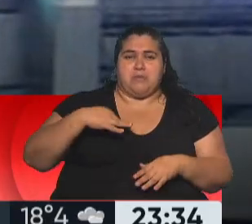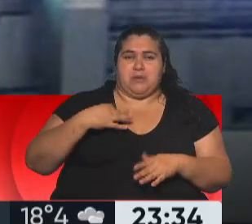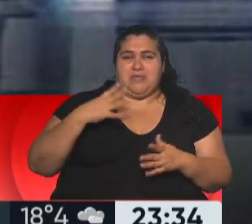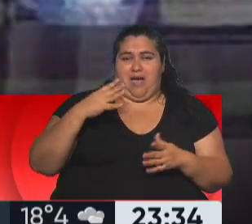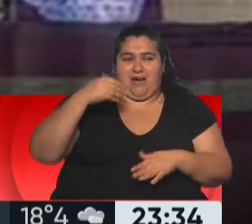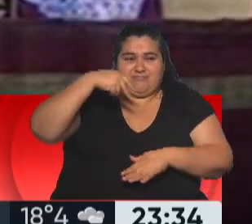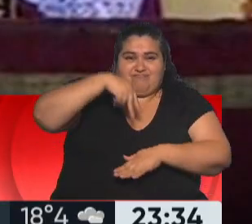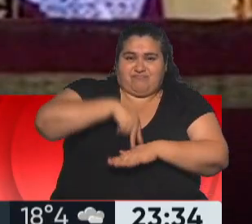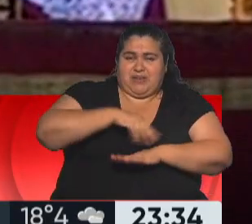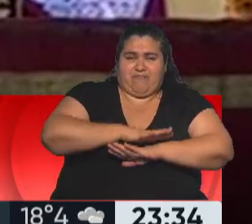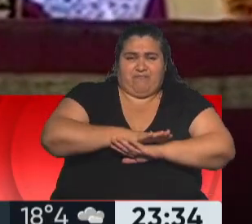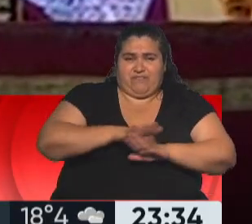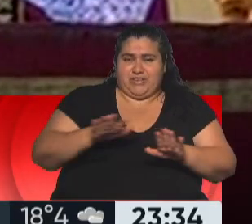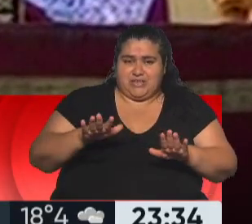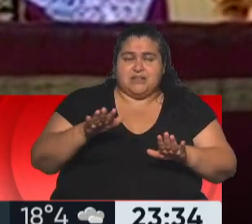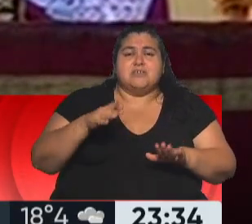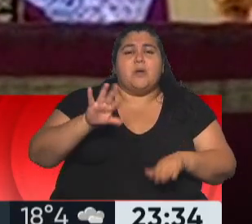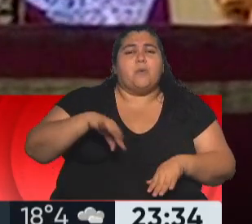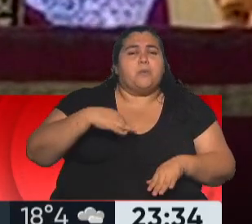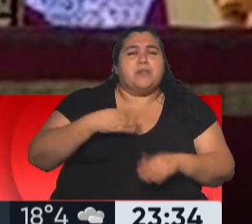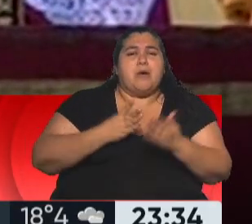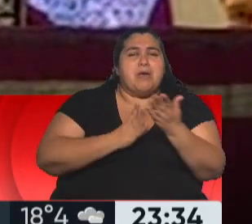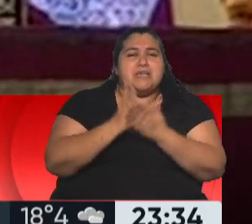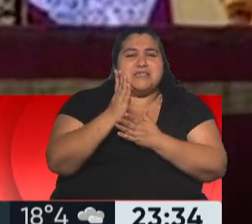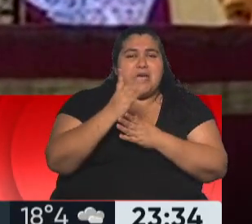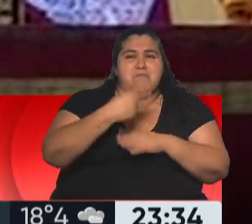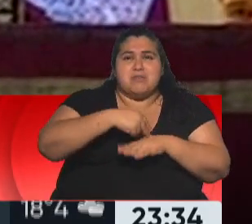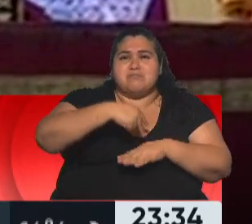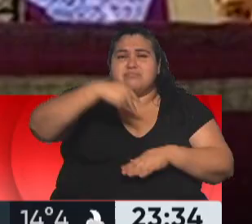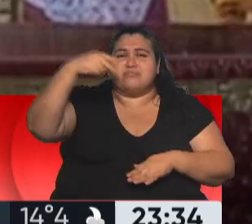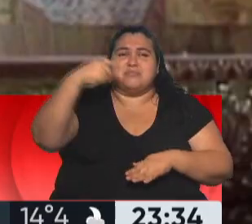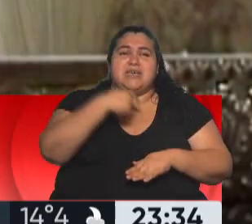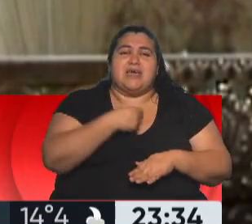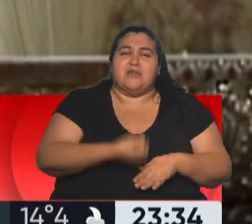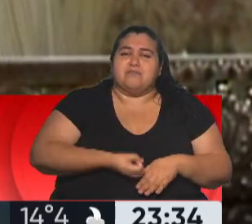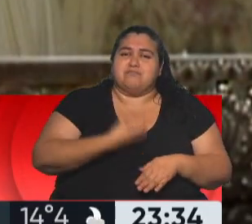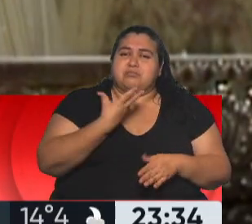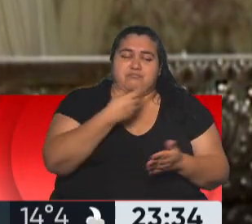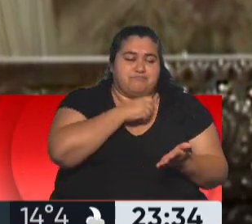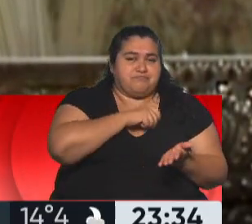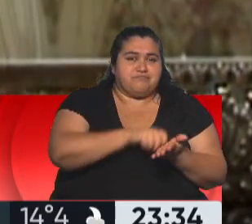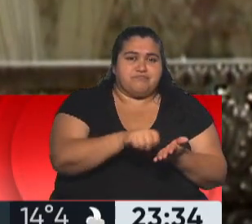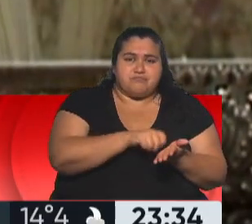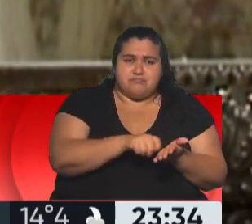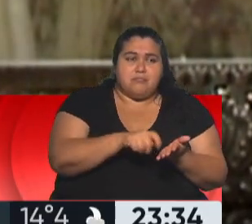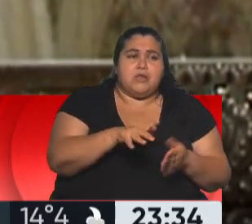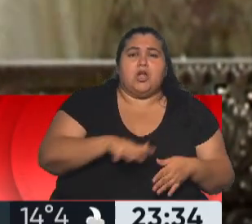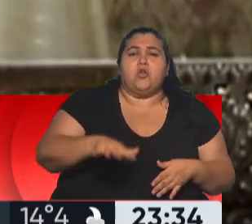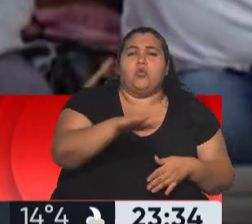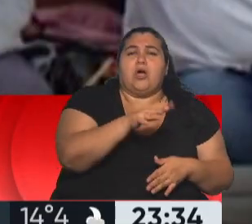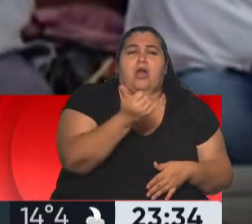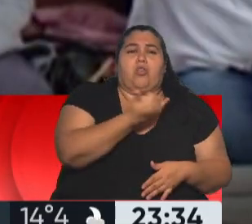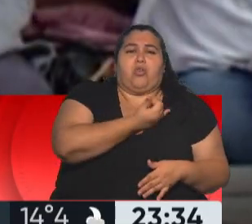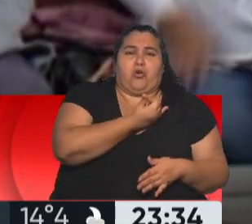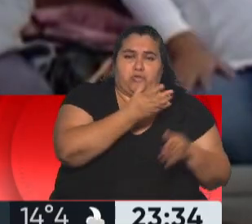terrenal y con viva esperanza en la vida eterna, deseo expresar mi voluntad solo con respecto al lugar de mi